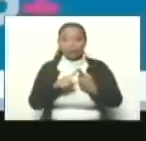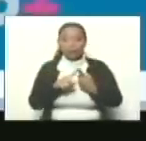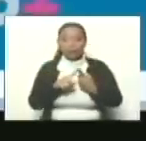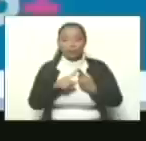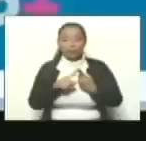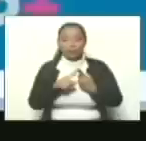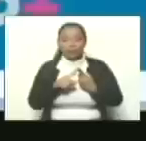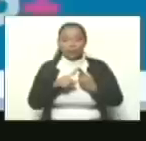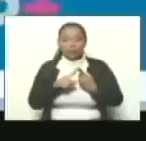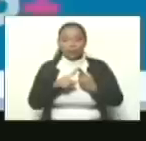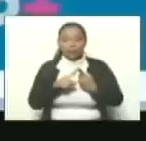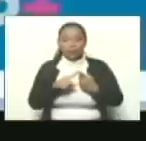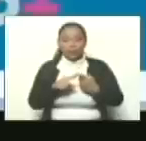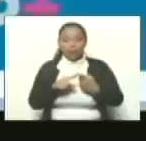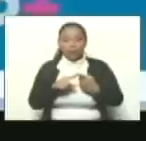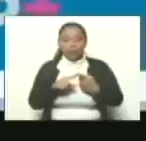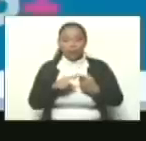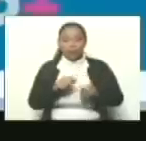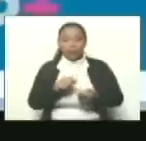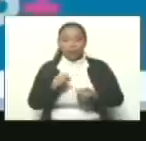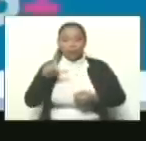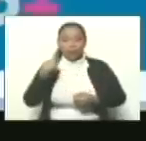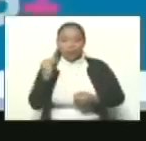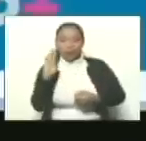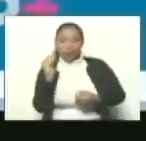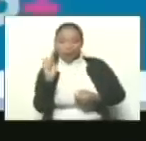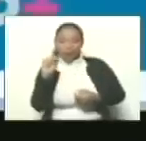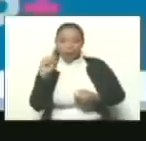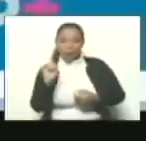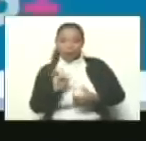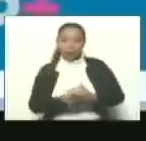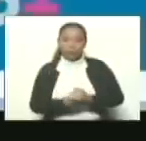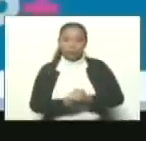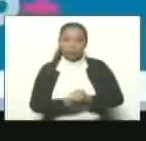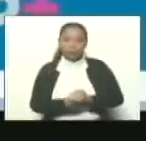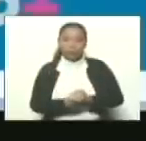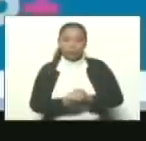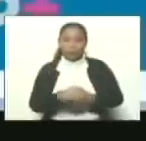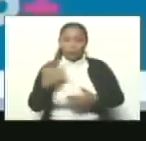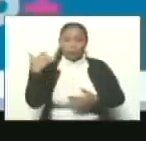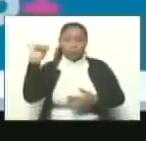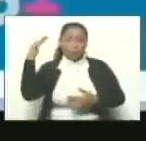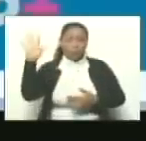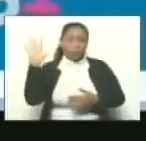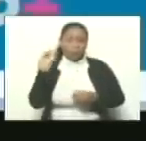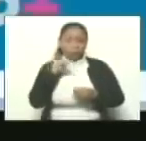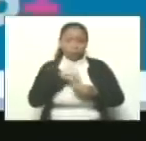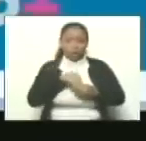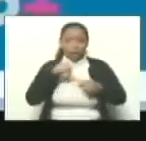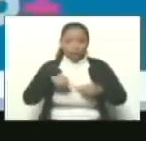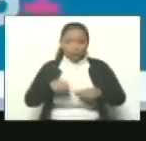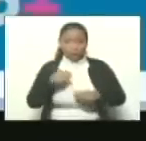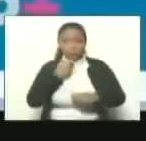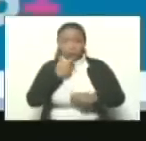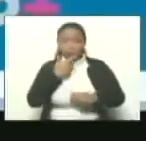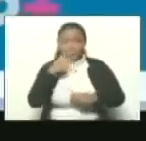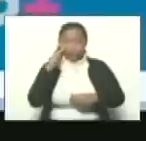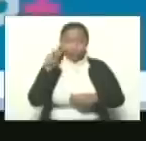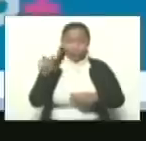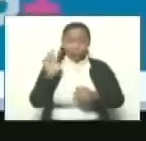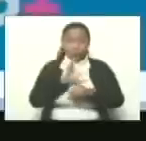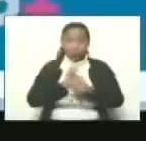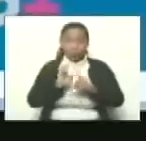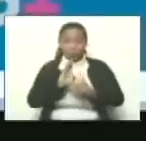del Líbano, bastante, mucho. Los clubes sirios, los clubes libaneses en el país son una hermosura, pues. Así que